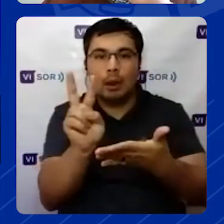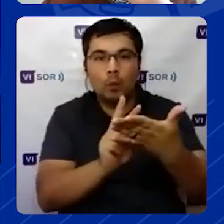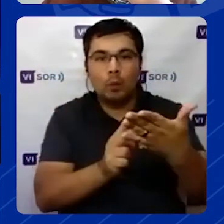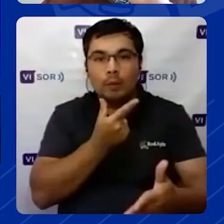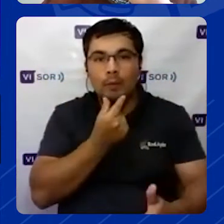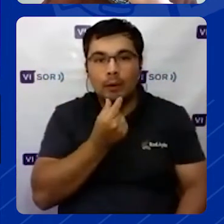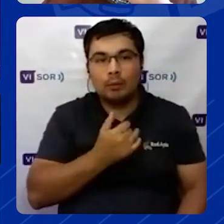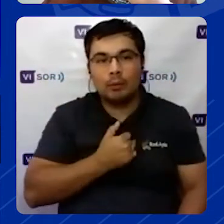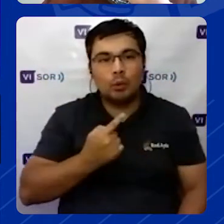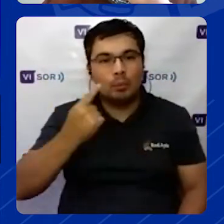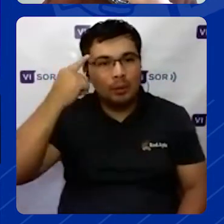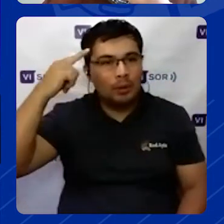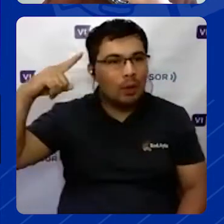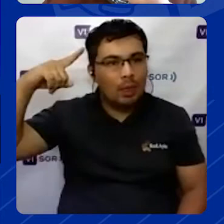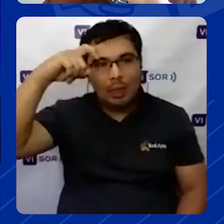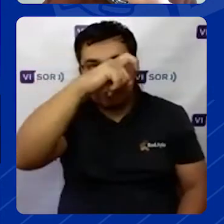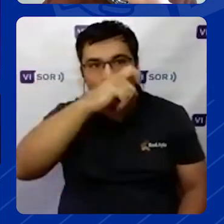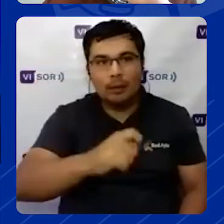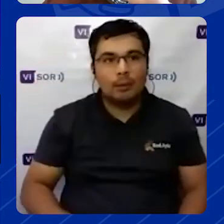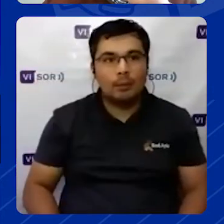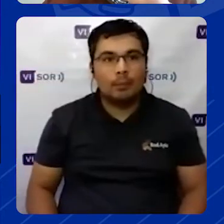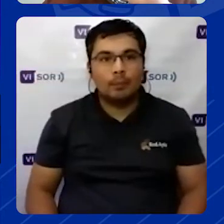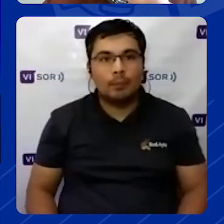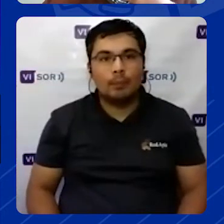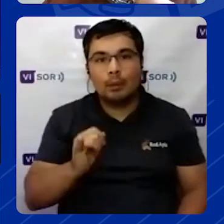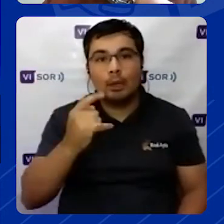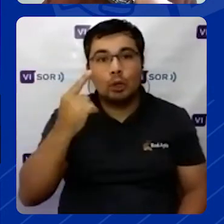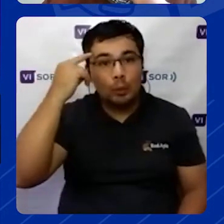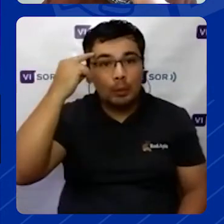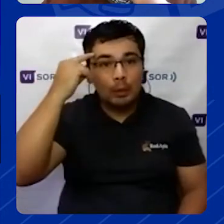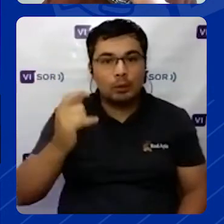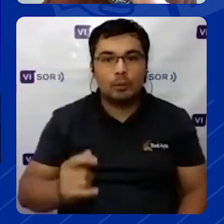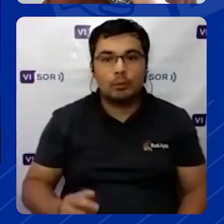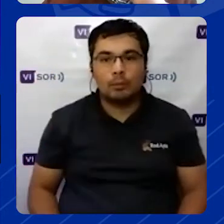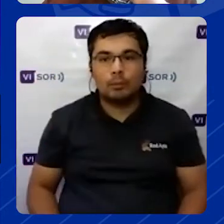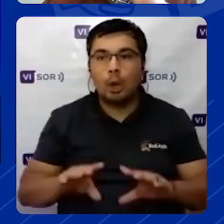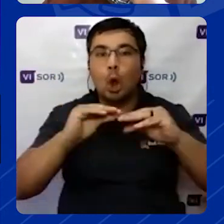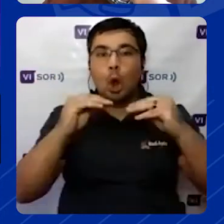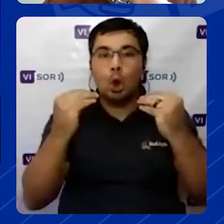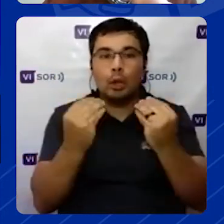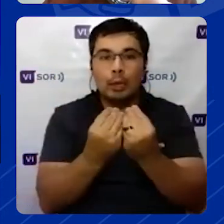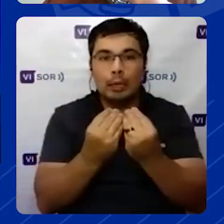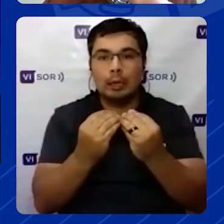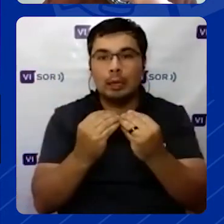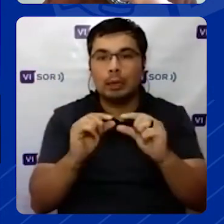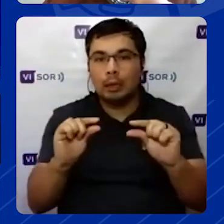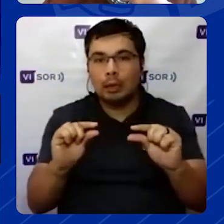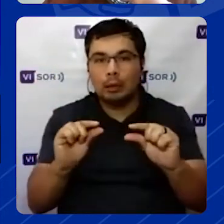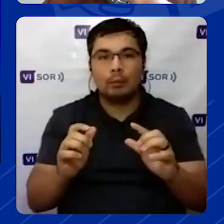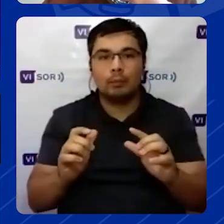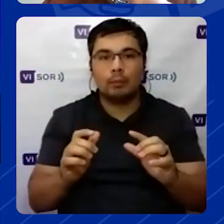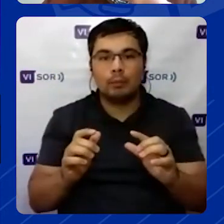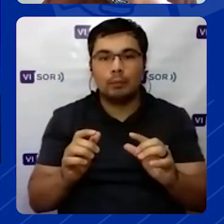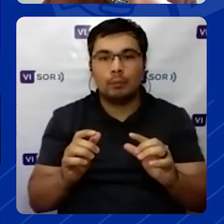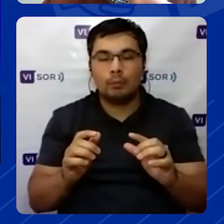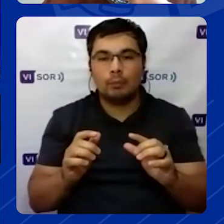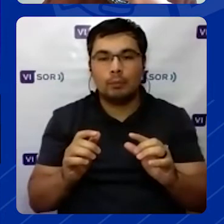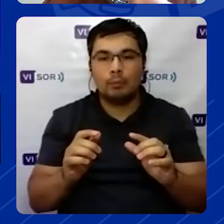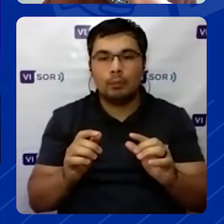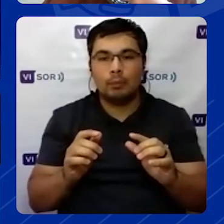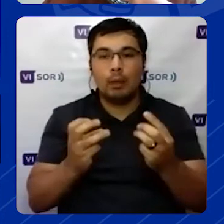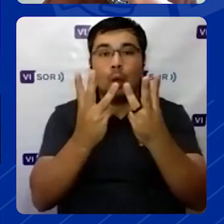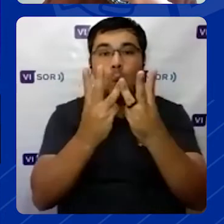complicado. Sí, yo creo que los contenidos que quedan ahí más concretos, más de fondo de una página web, yo creo